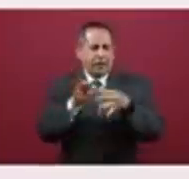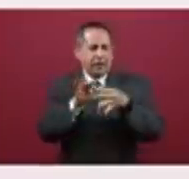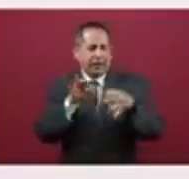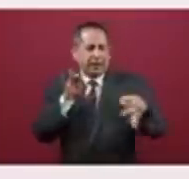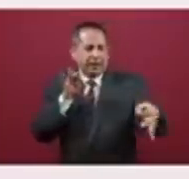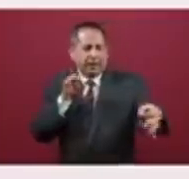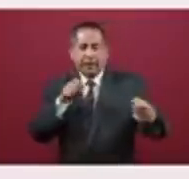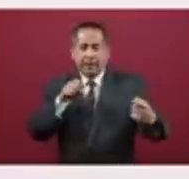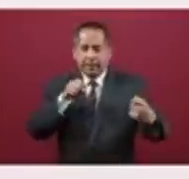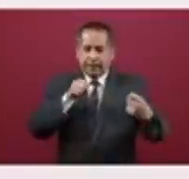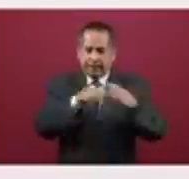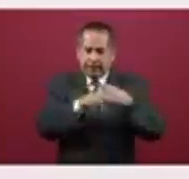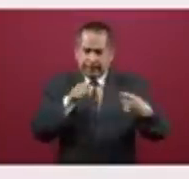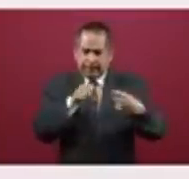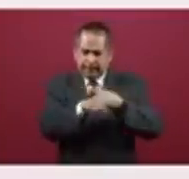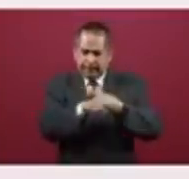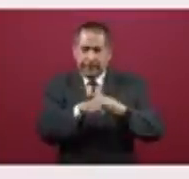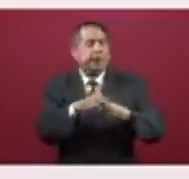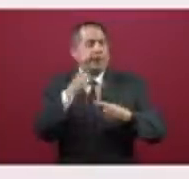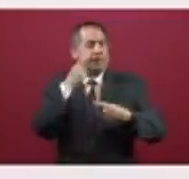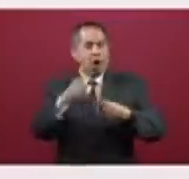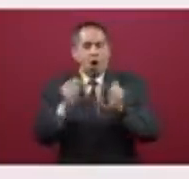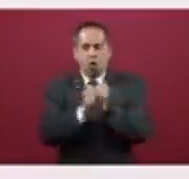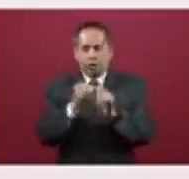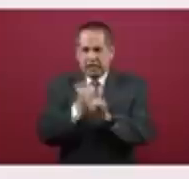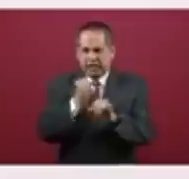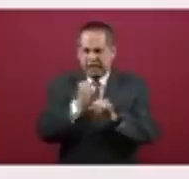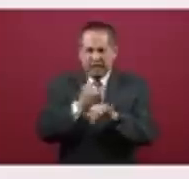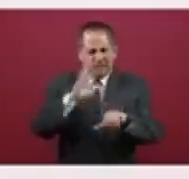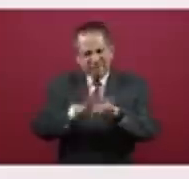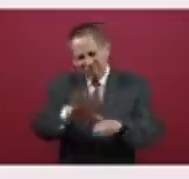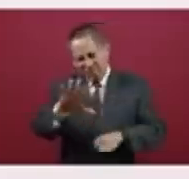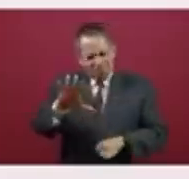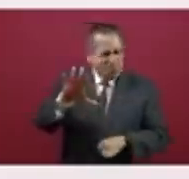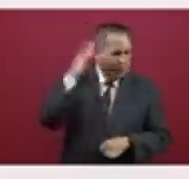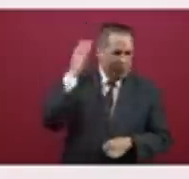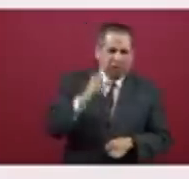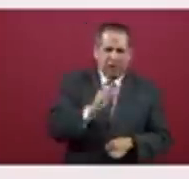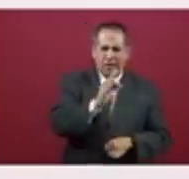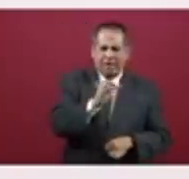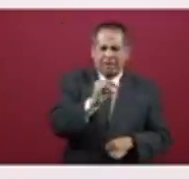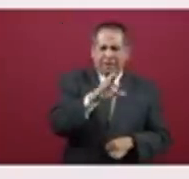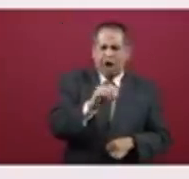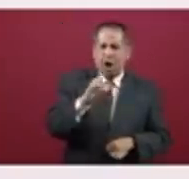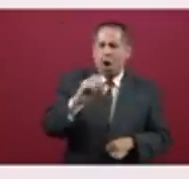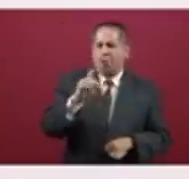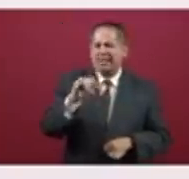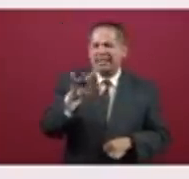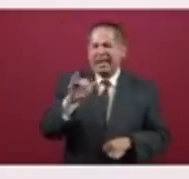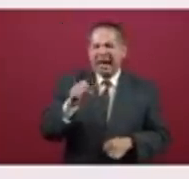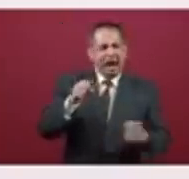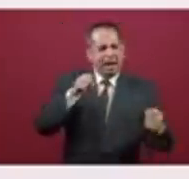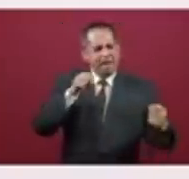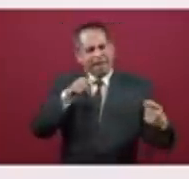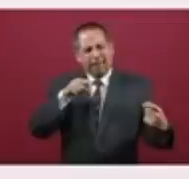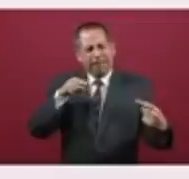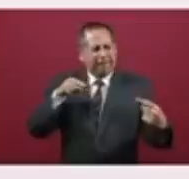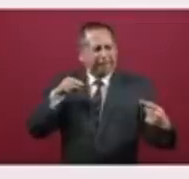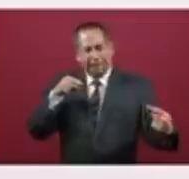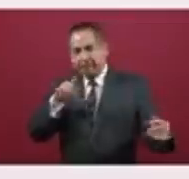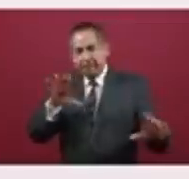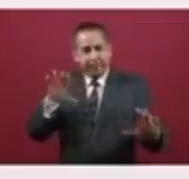para comunicar por internet a todos los municipios y a los pueblos más apartados